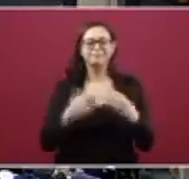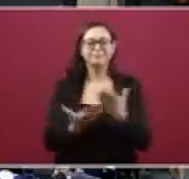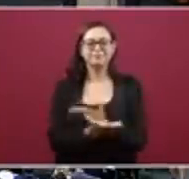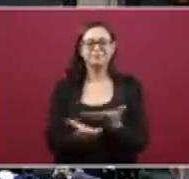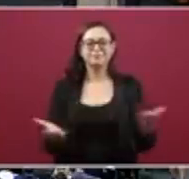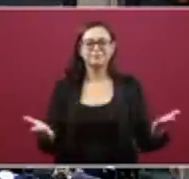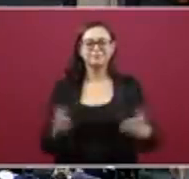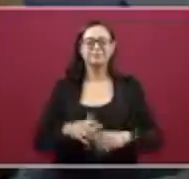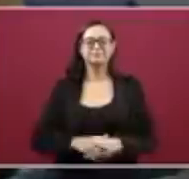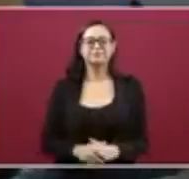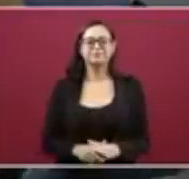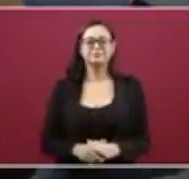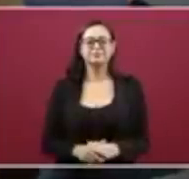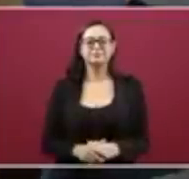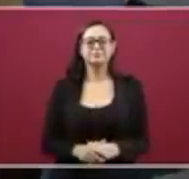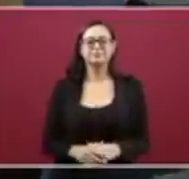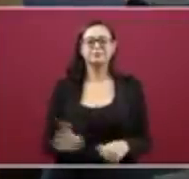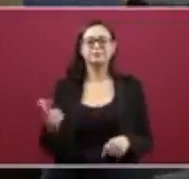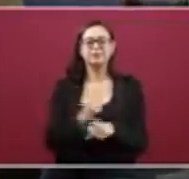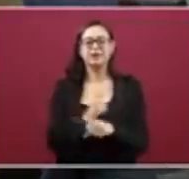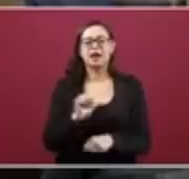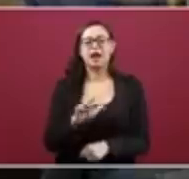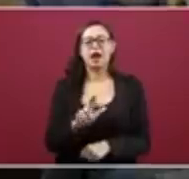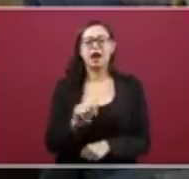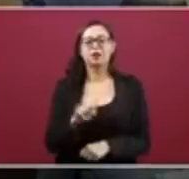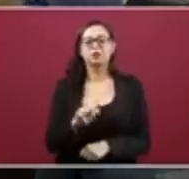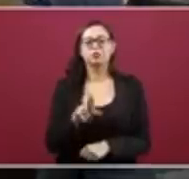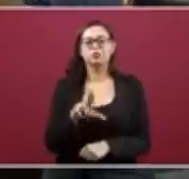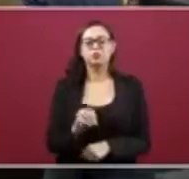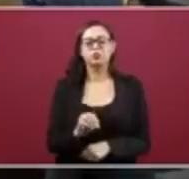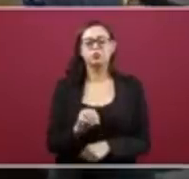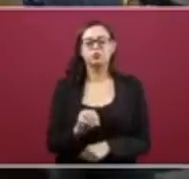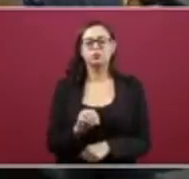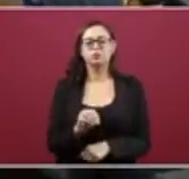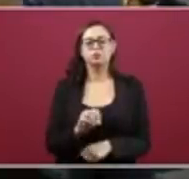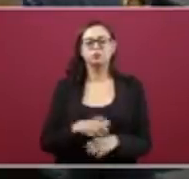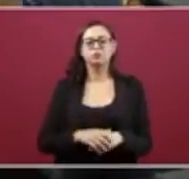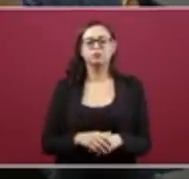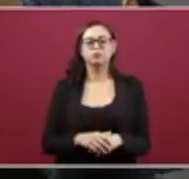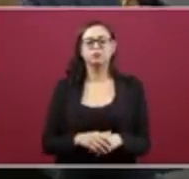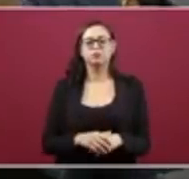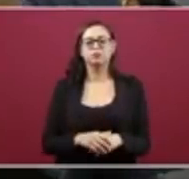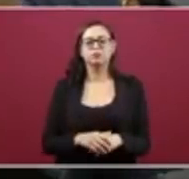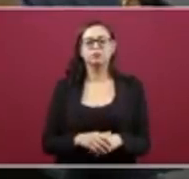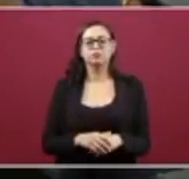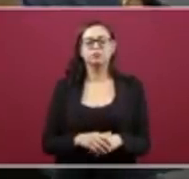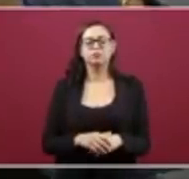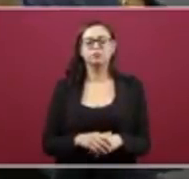licenciado arturo saldívar lelo de la larrea